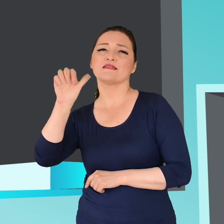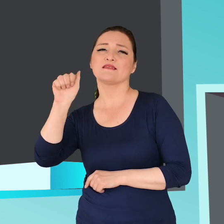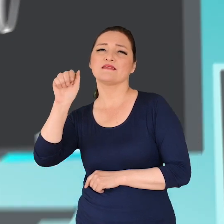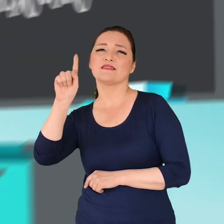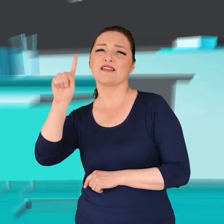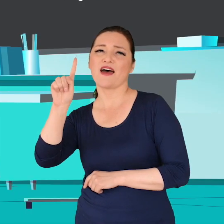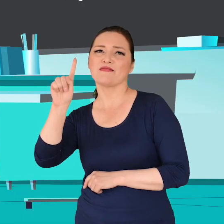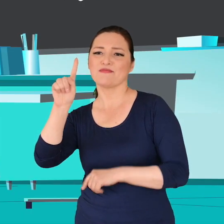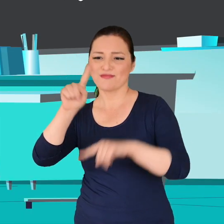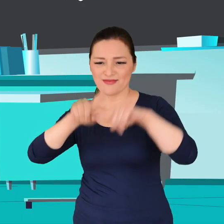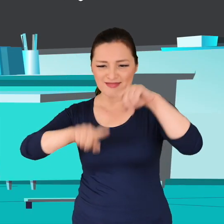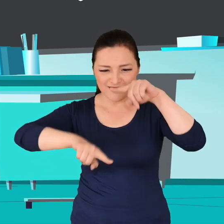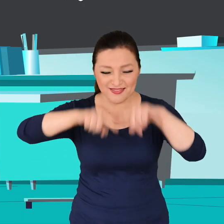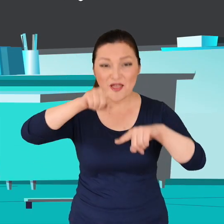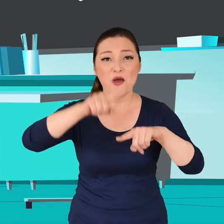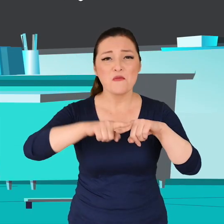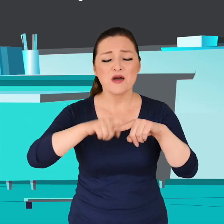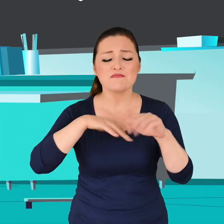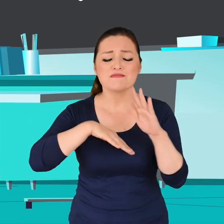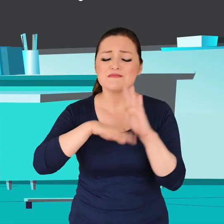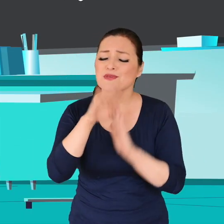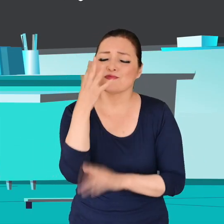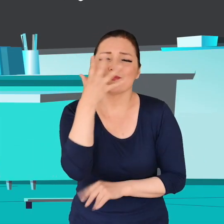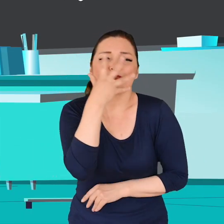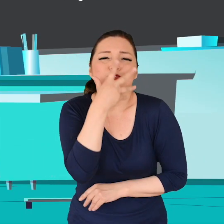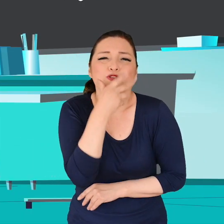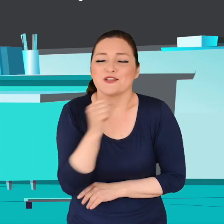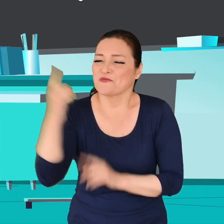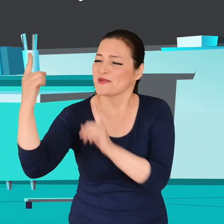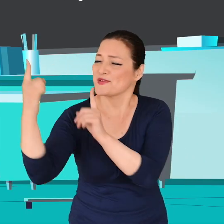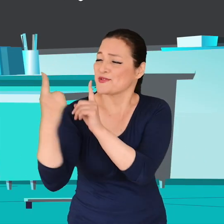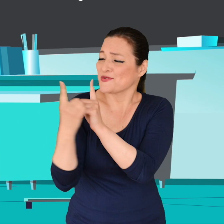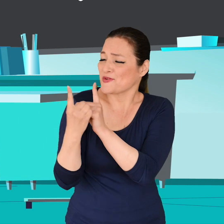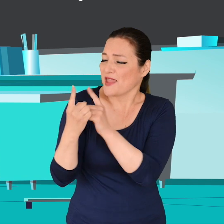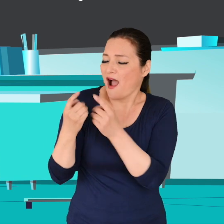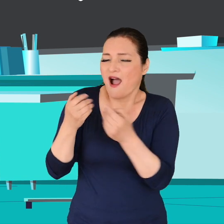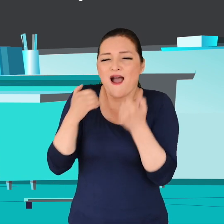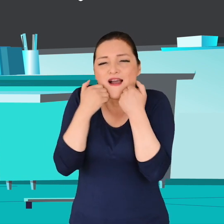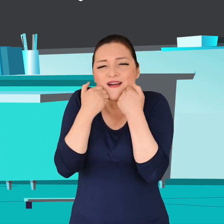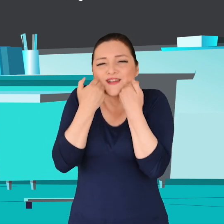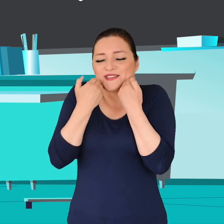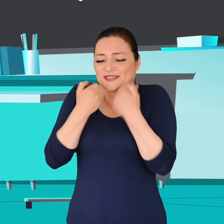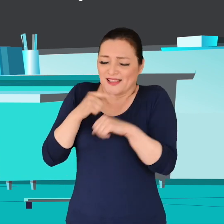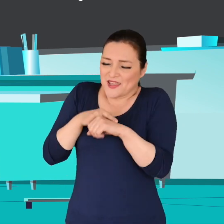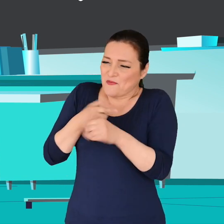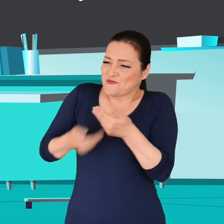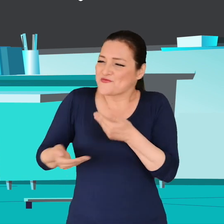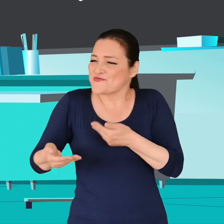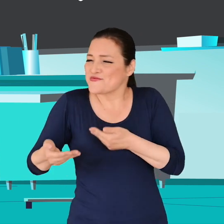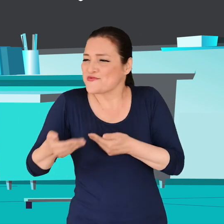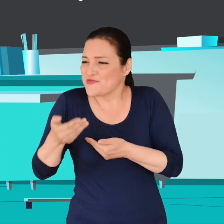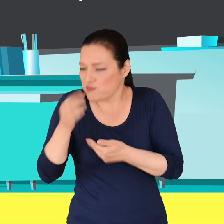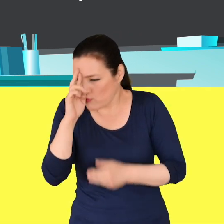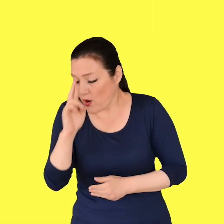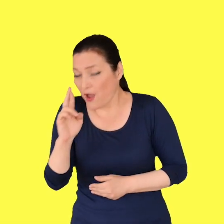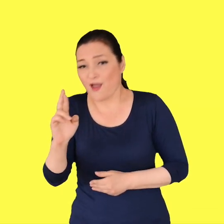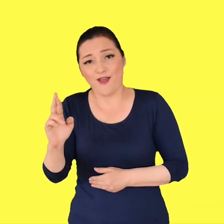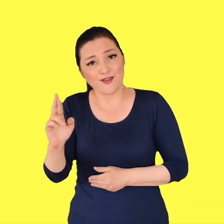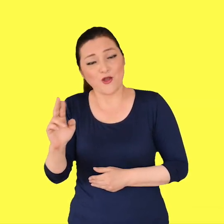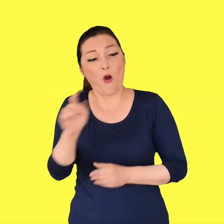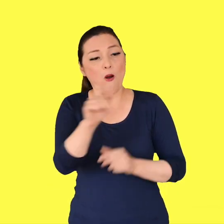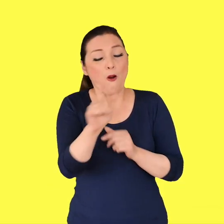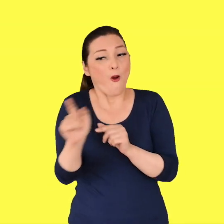que existen. Tenemos amistad con alguien. Cuando compartimos cariño, tiempo y consideración con otra persona